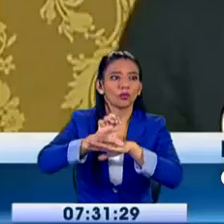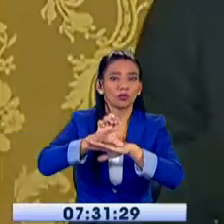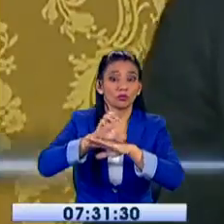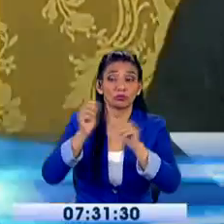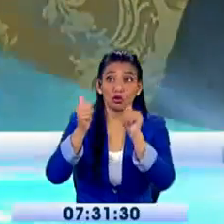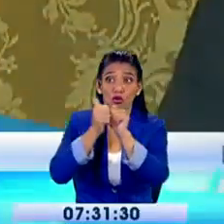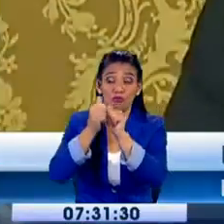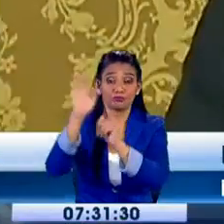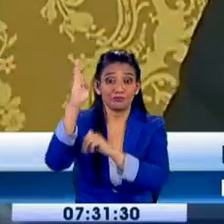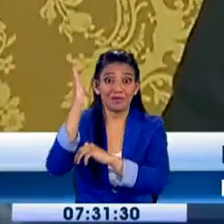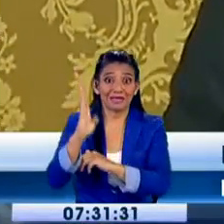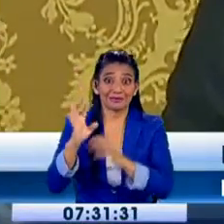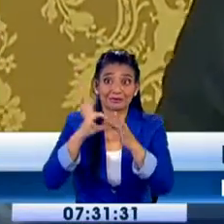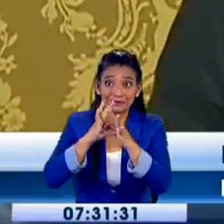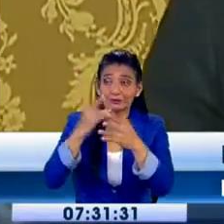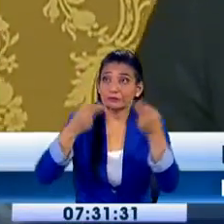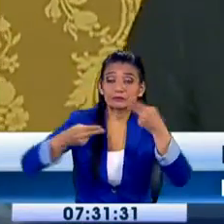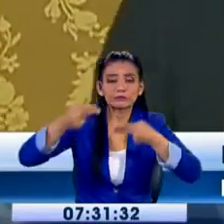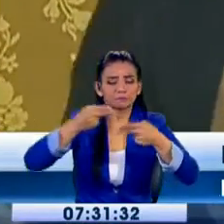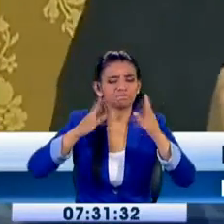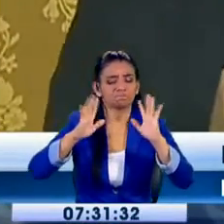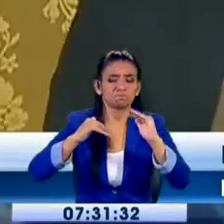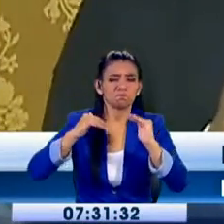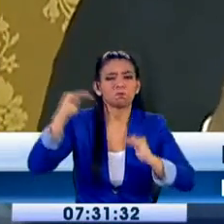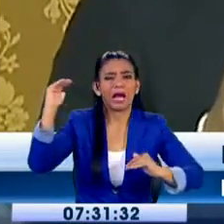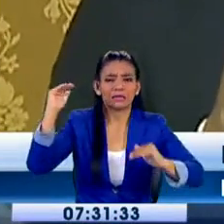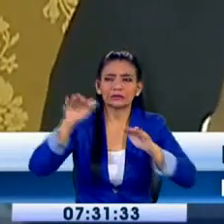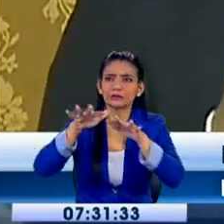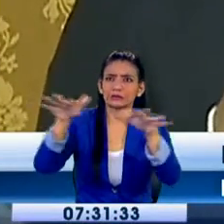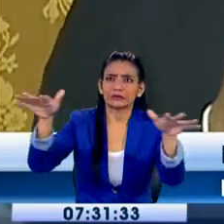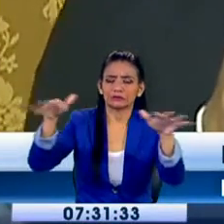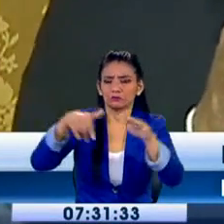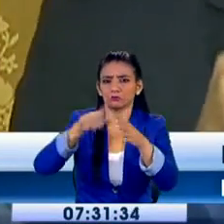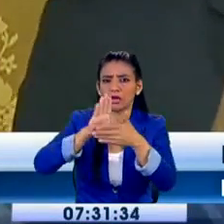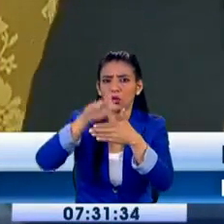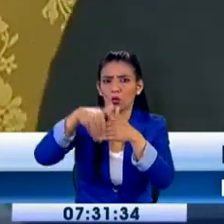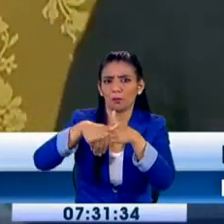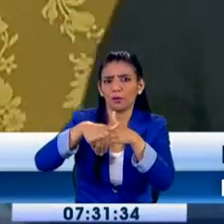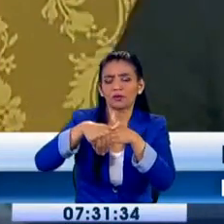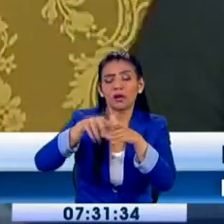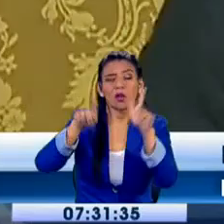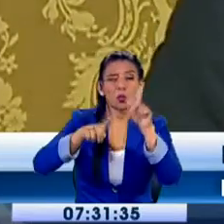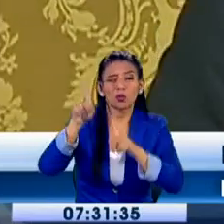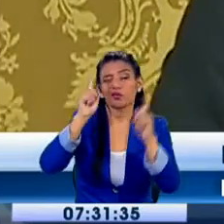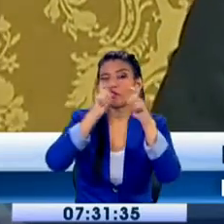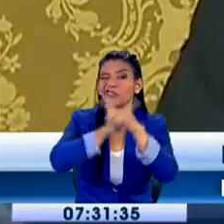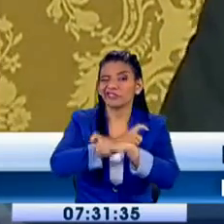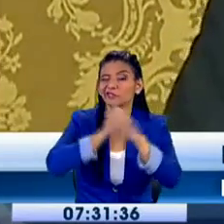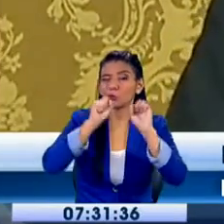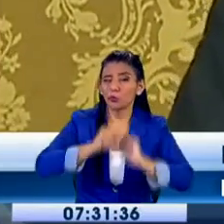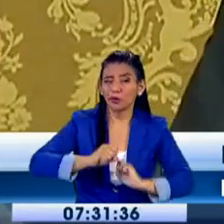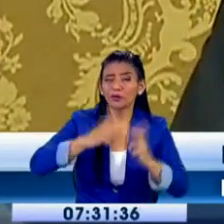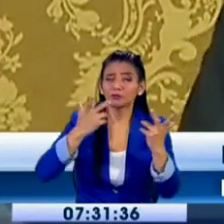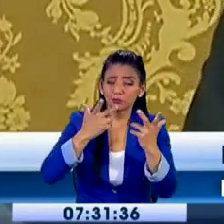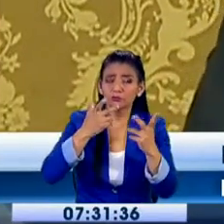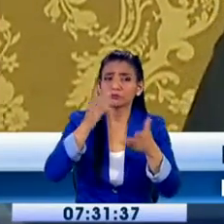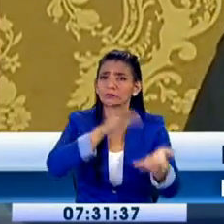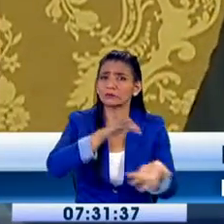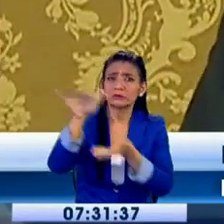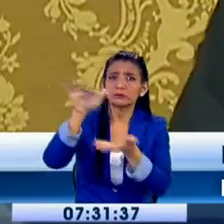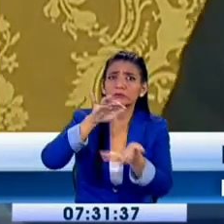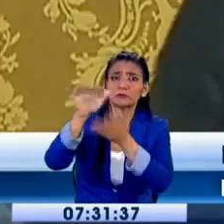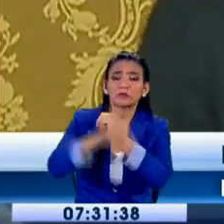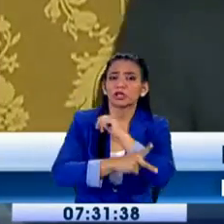Brasil, el mercado más grande de la región y al cual hemos tenido dificultades de llegar con nuestras principales exportaciones